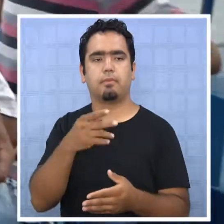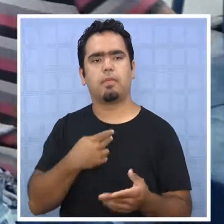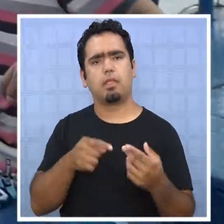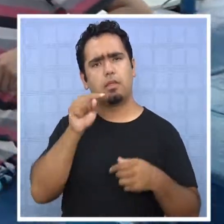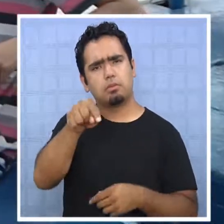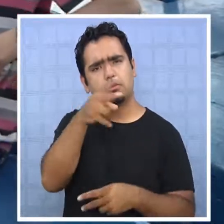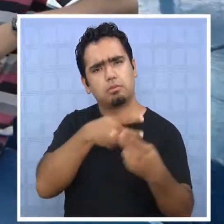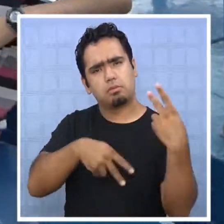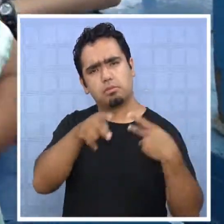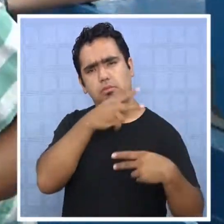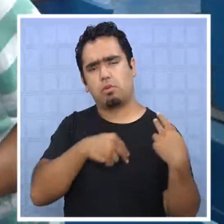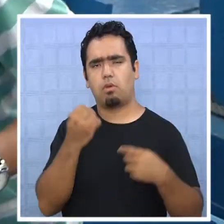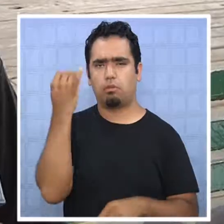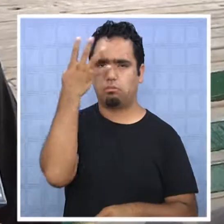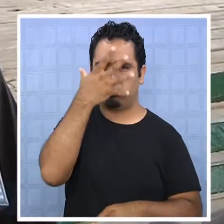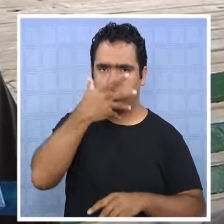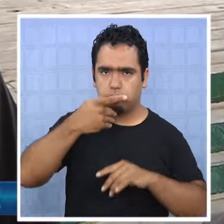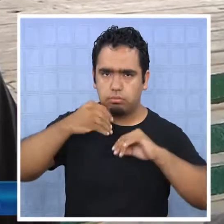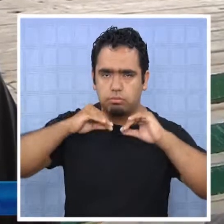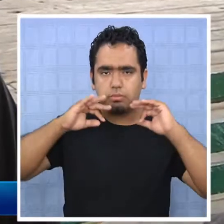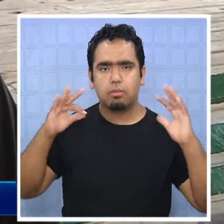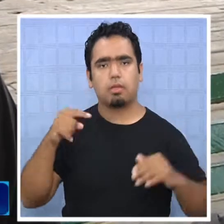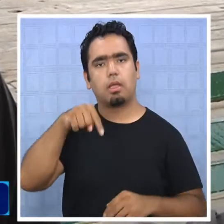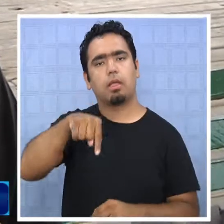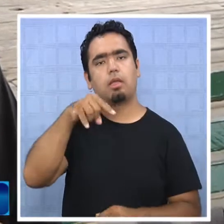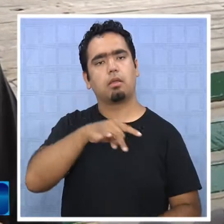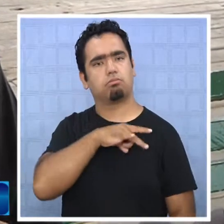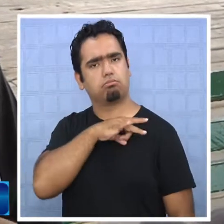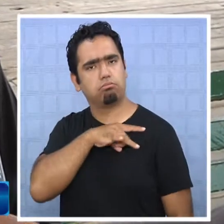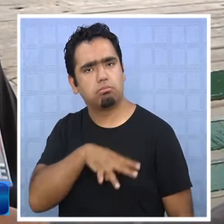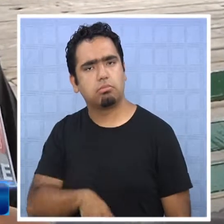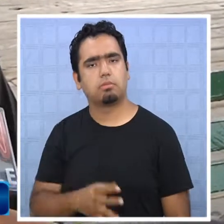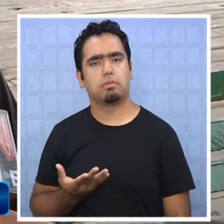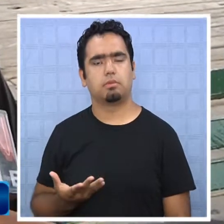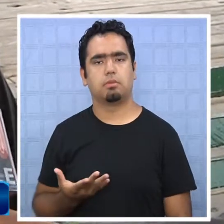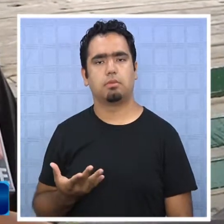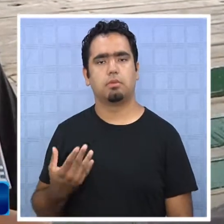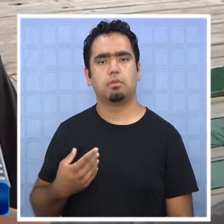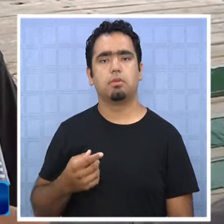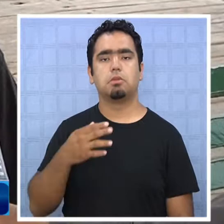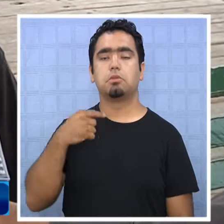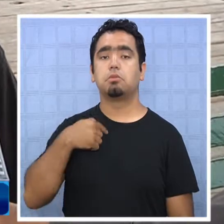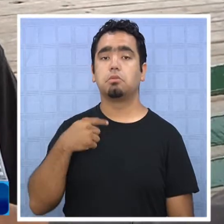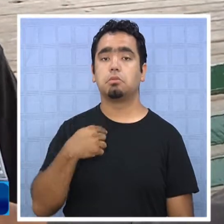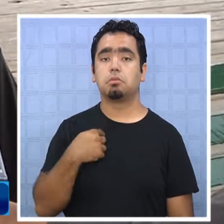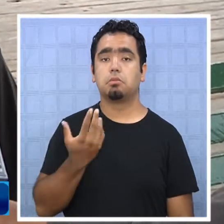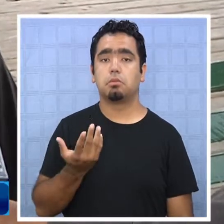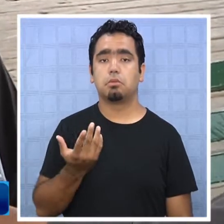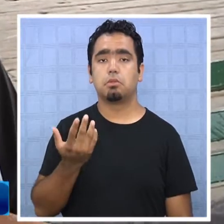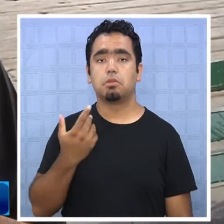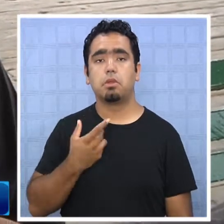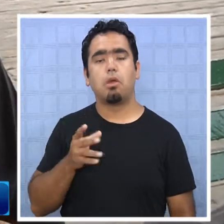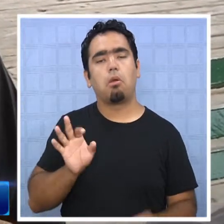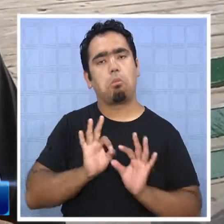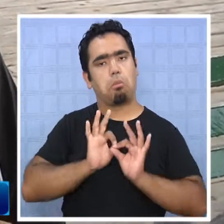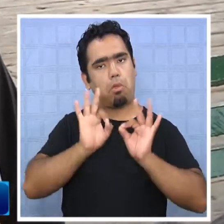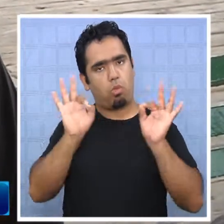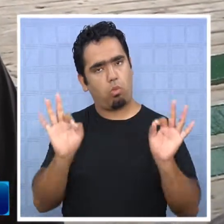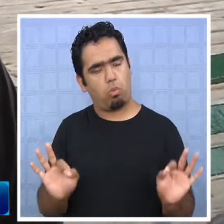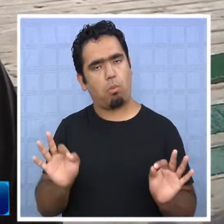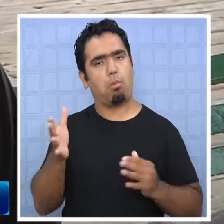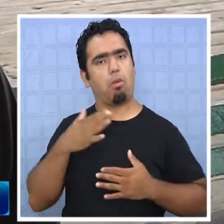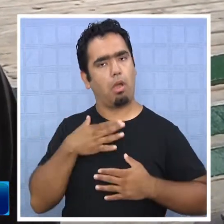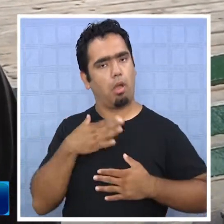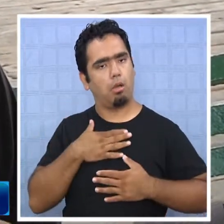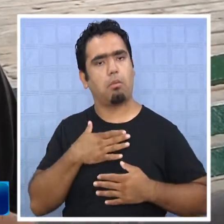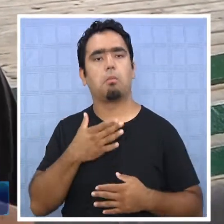allá. Bueno, es algo histórico, algo muy bonito acá en Chile. Y como soy